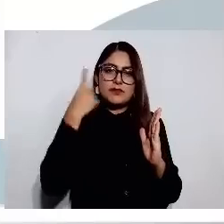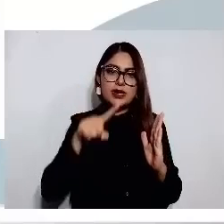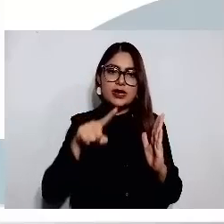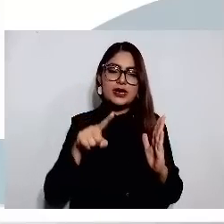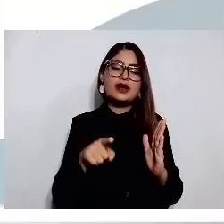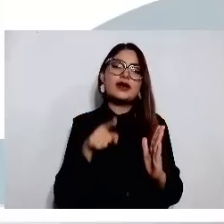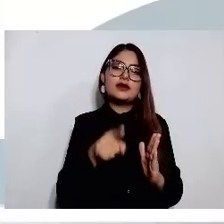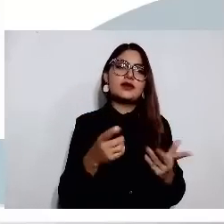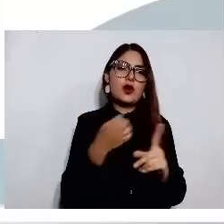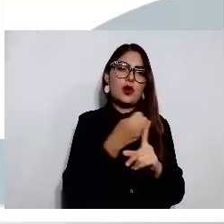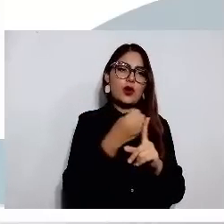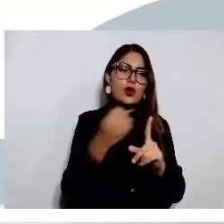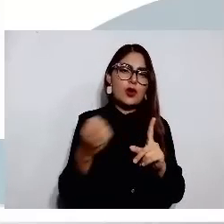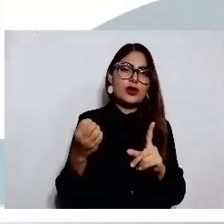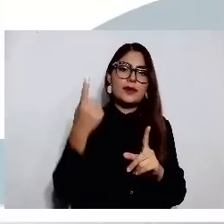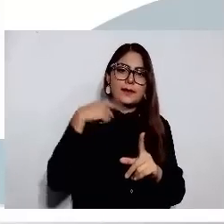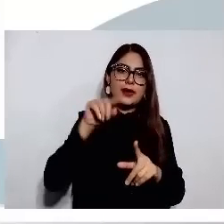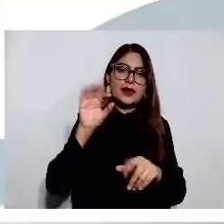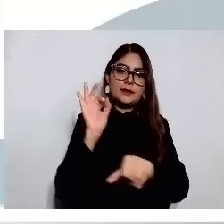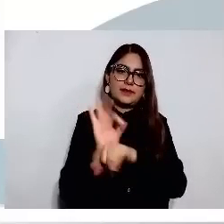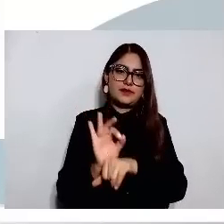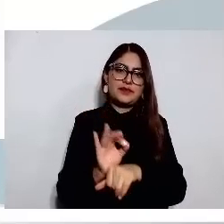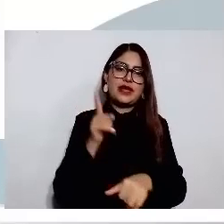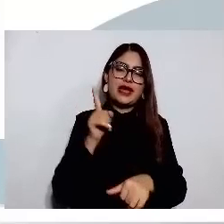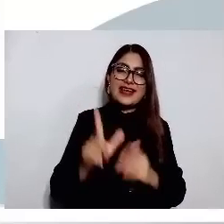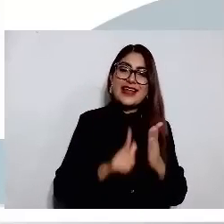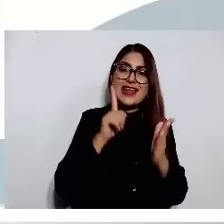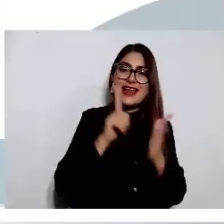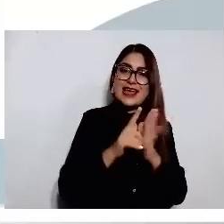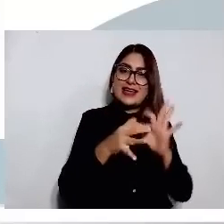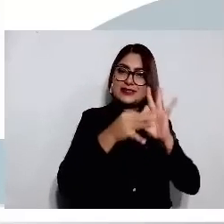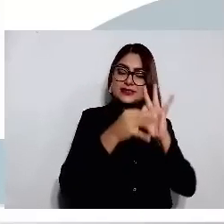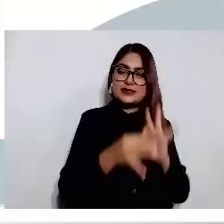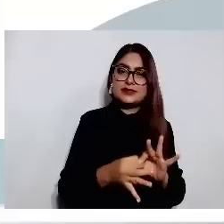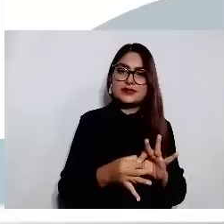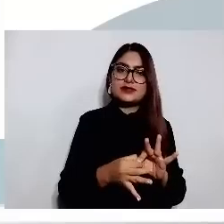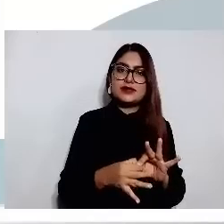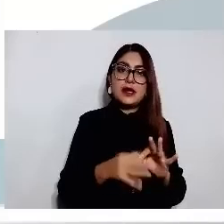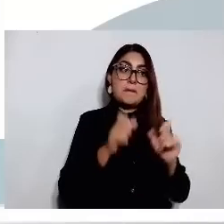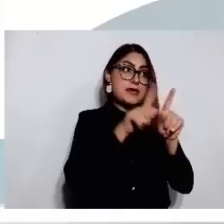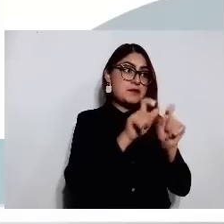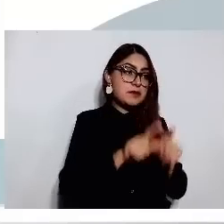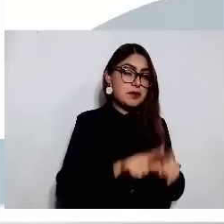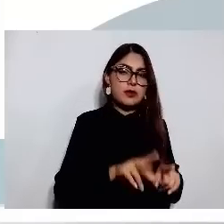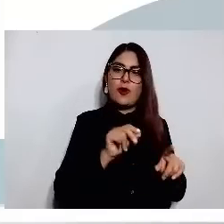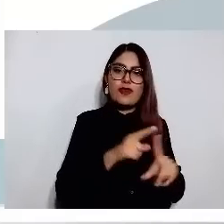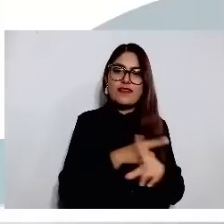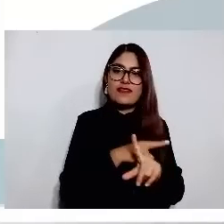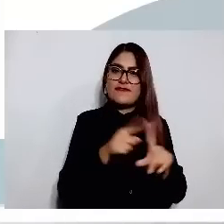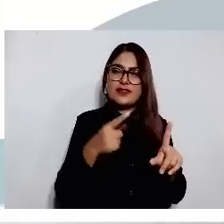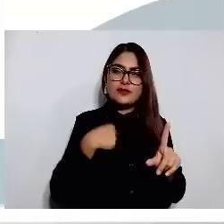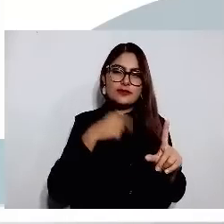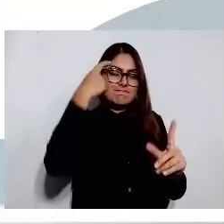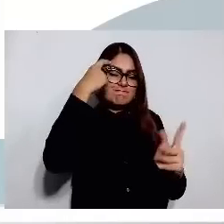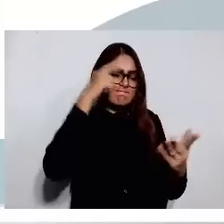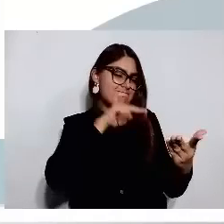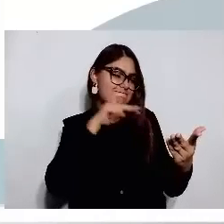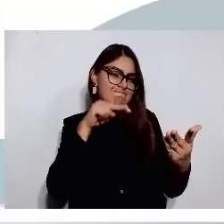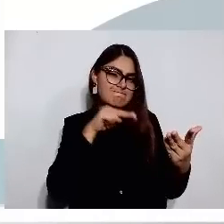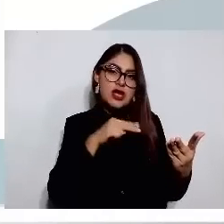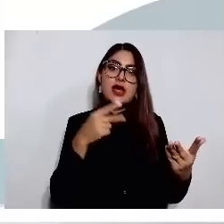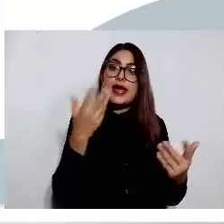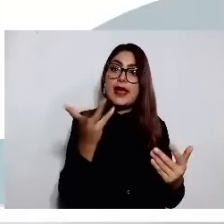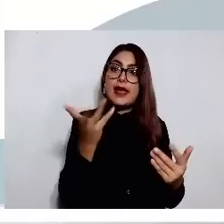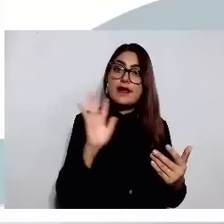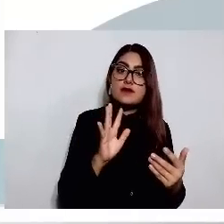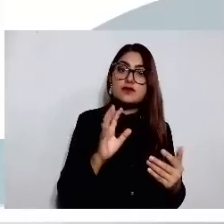a partir de la ley que no cumple con el parámetro. Entonces lo que hicimos es que a través de la interpretación, jueces y juezas, creamos, ¿no?,